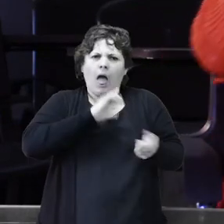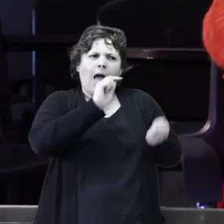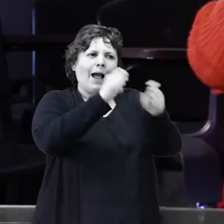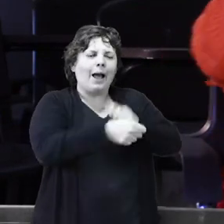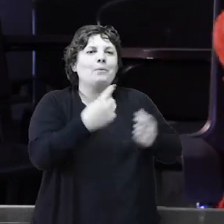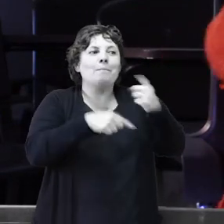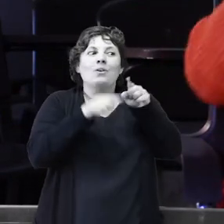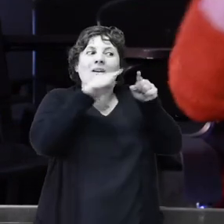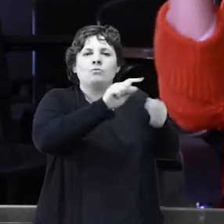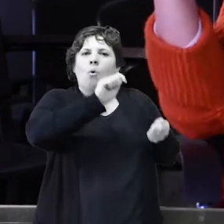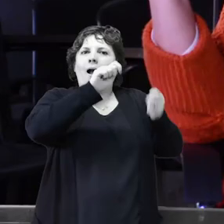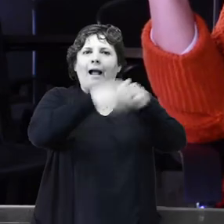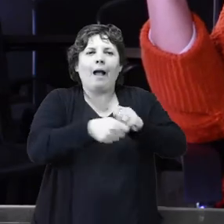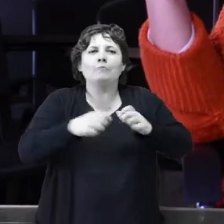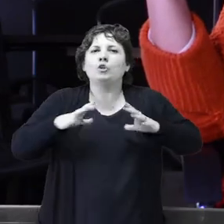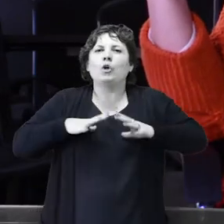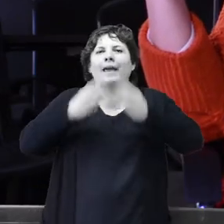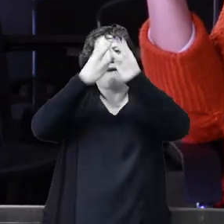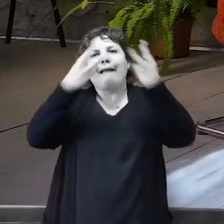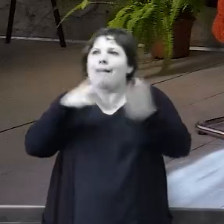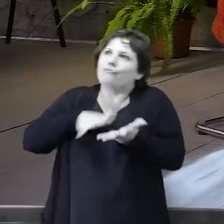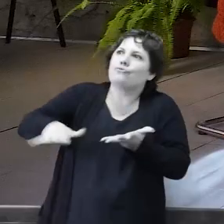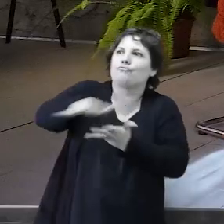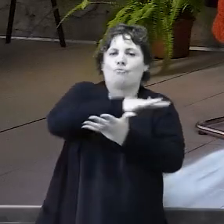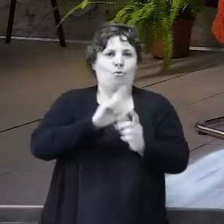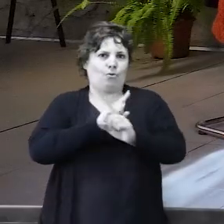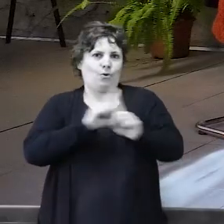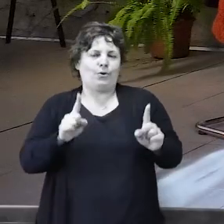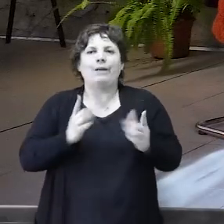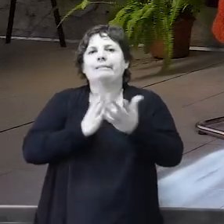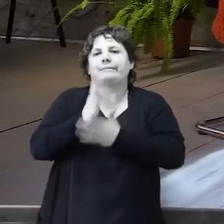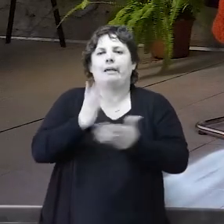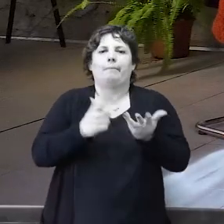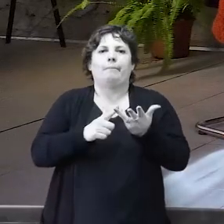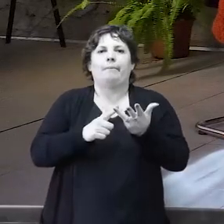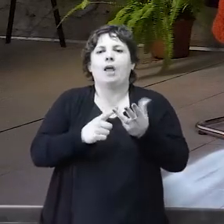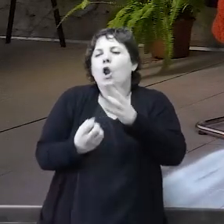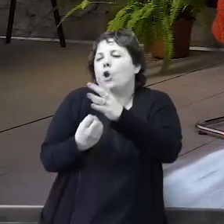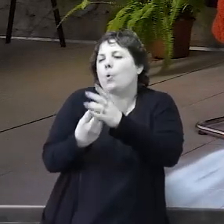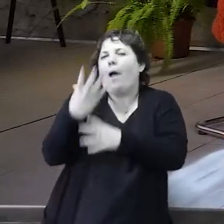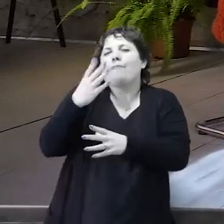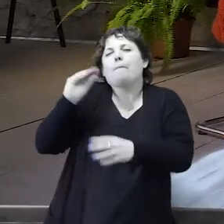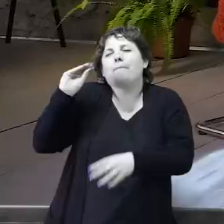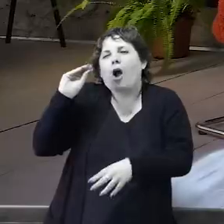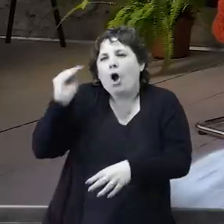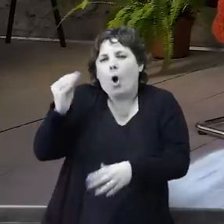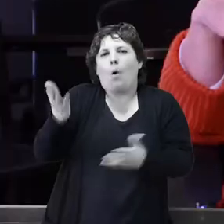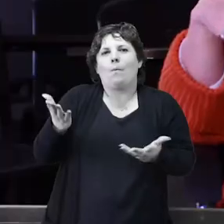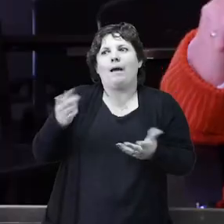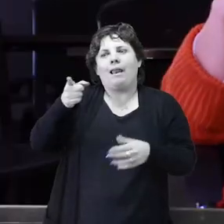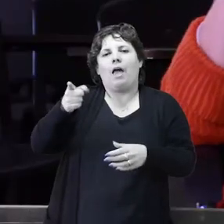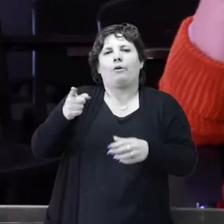conscientes de que esos cambios todavía no han permeado todos los sectores sociales. Generalmente son los hombres más jóvenes, son las nuevas generaciones,